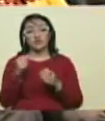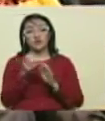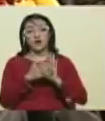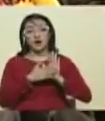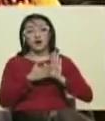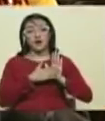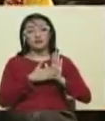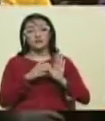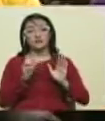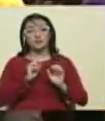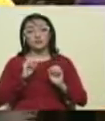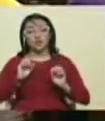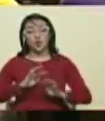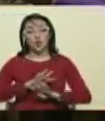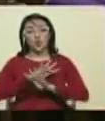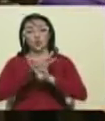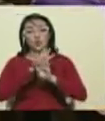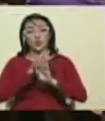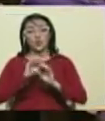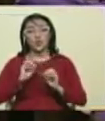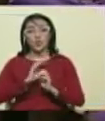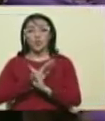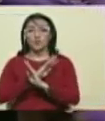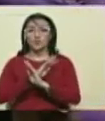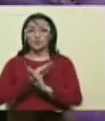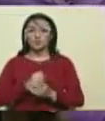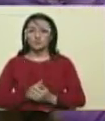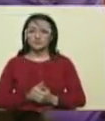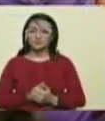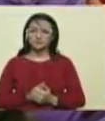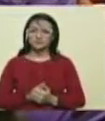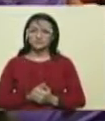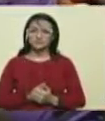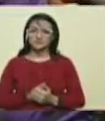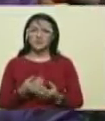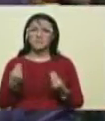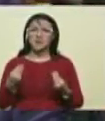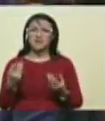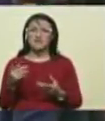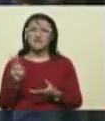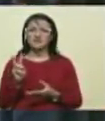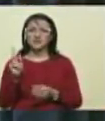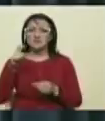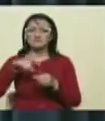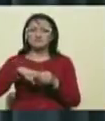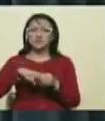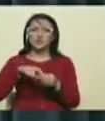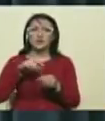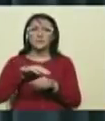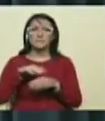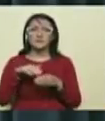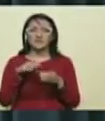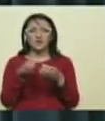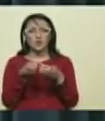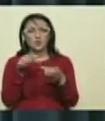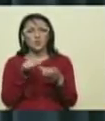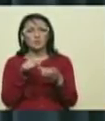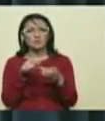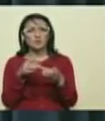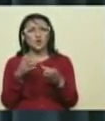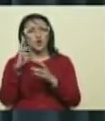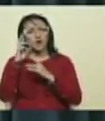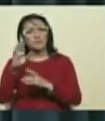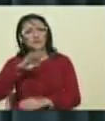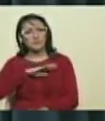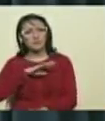de la Organización de Estados Americanos. ¿De qué nos sirve entonces a Venezuela estar en una organización, en un ministerio de colonias, que ni siquiera respeta